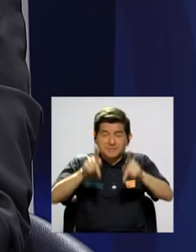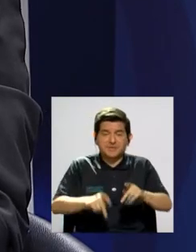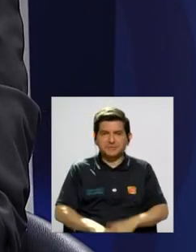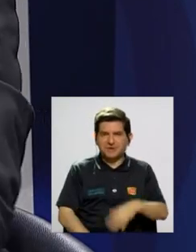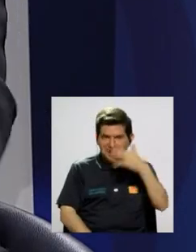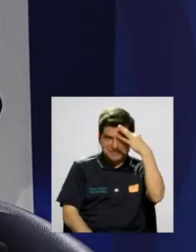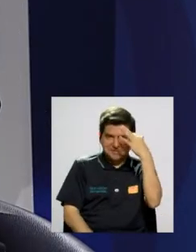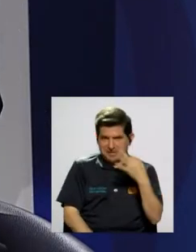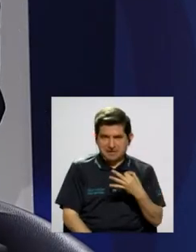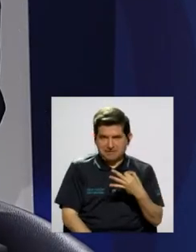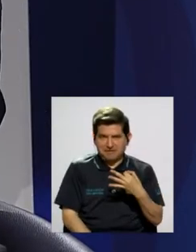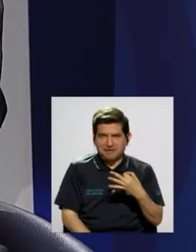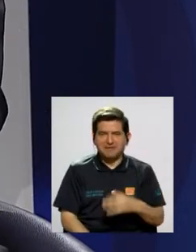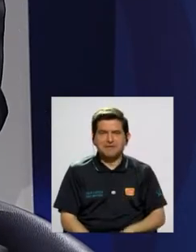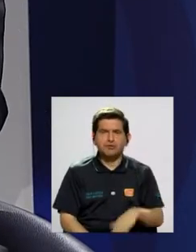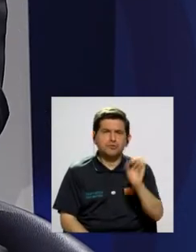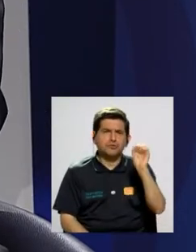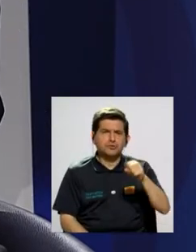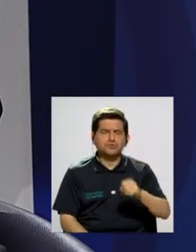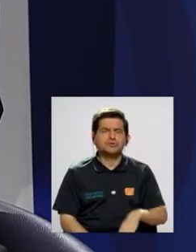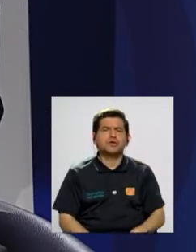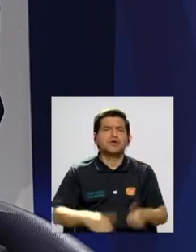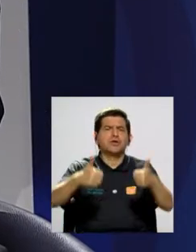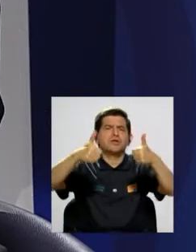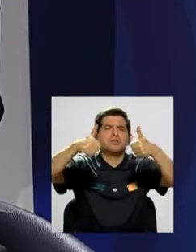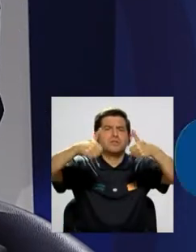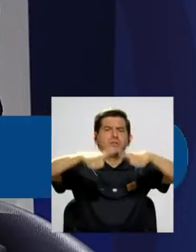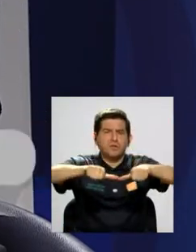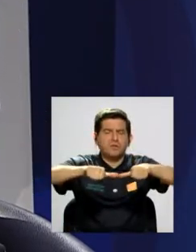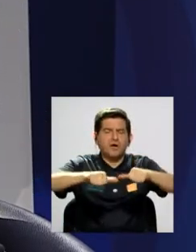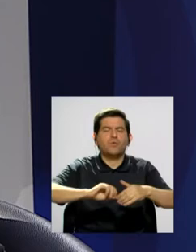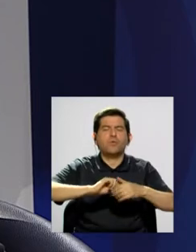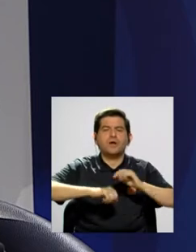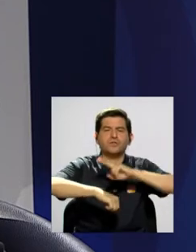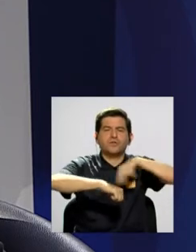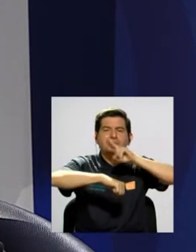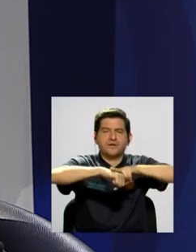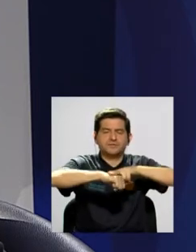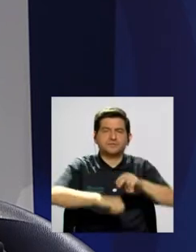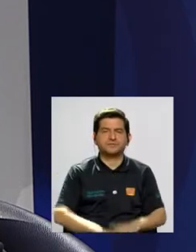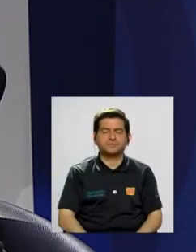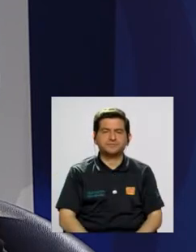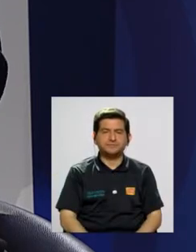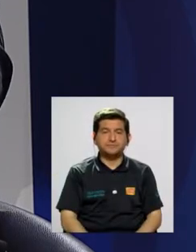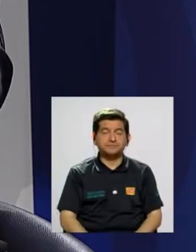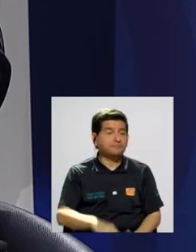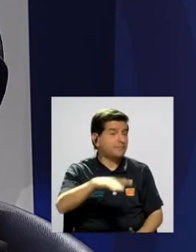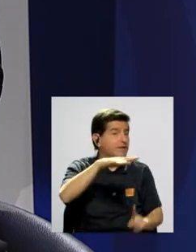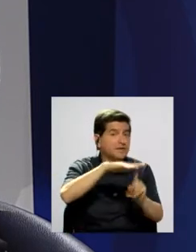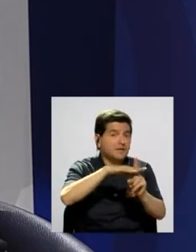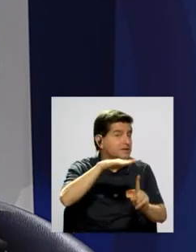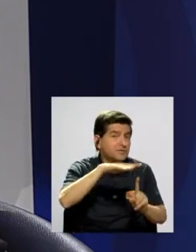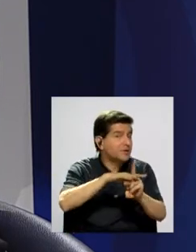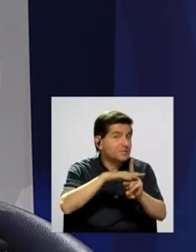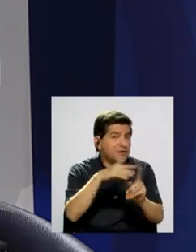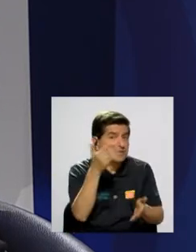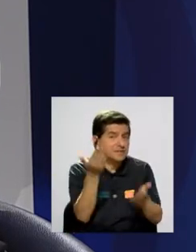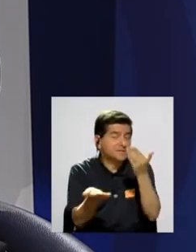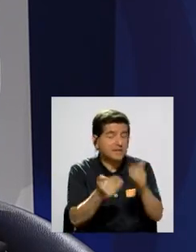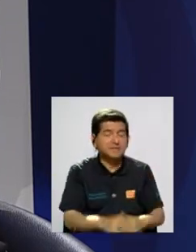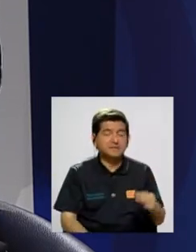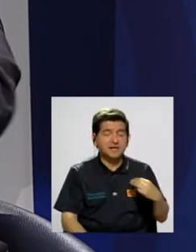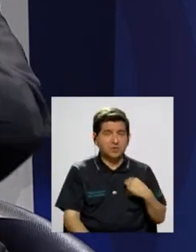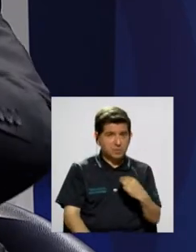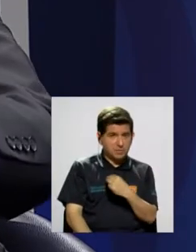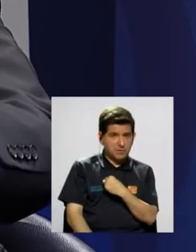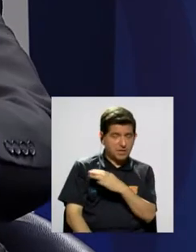apuesta de este acuerdo nacional. Yo le insistí aquí. Si no aparecen entonces en el gabinete o